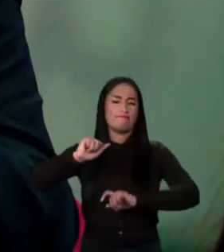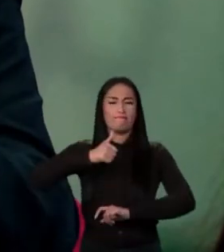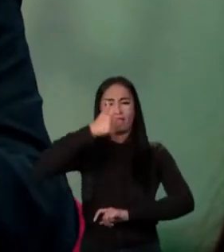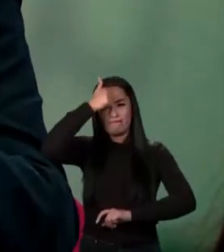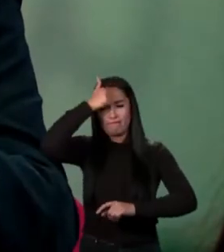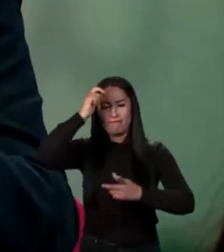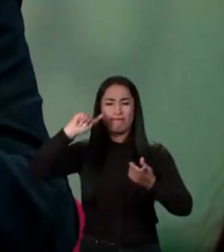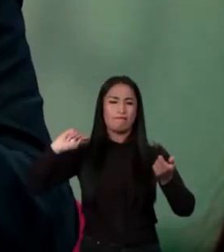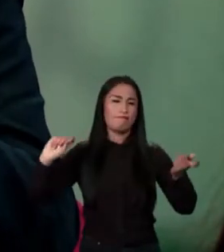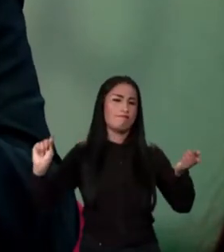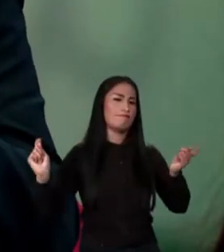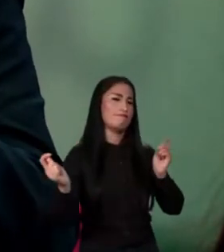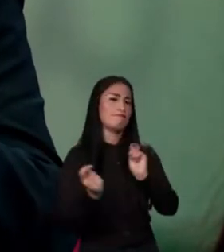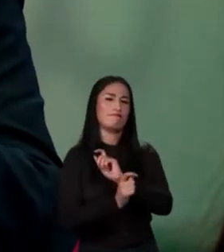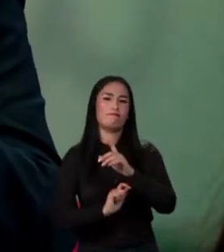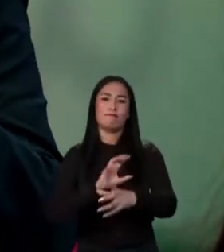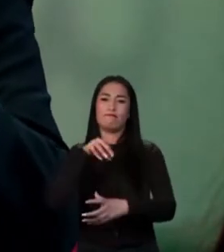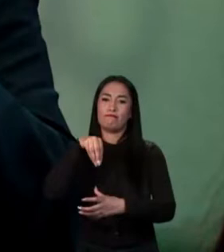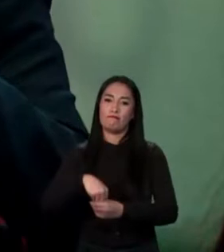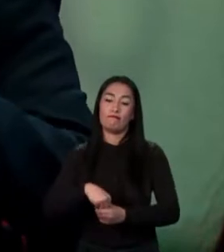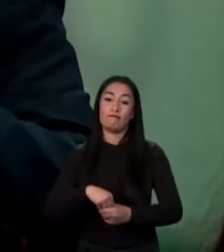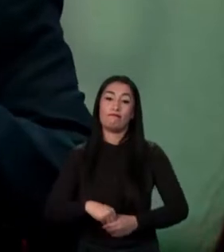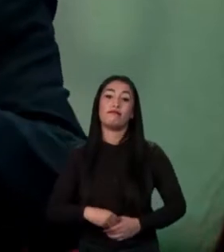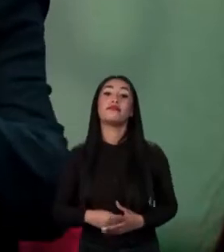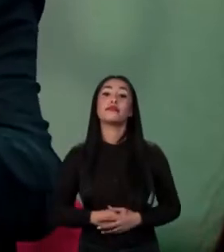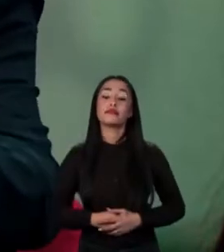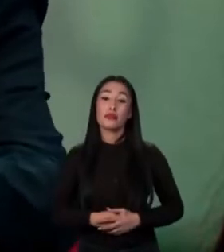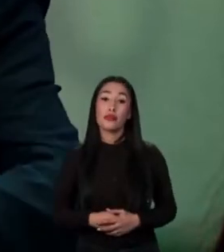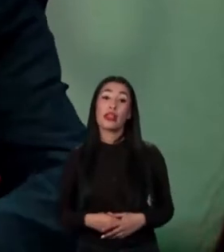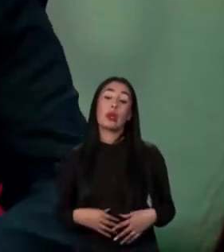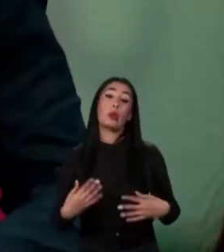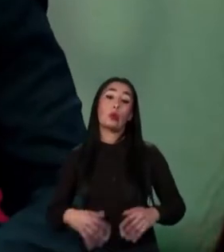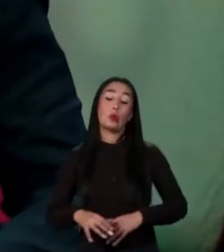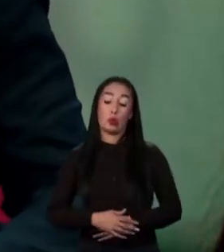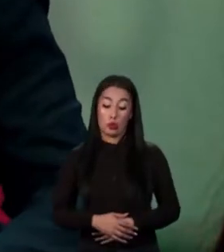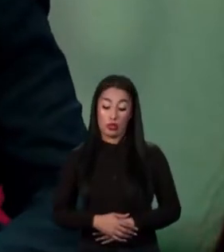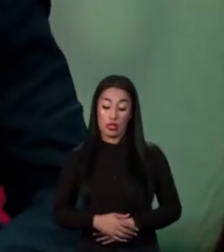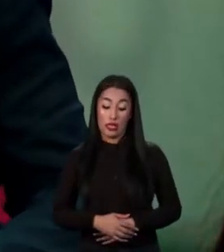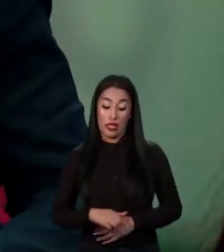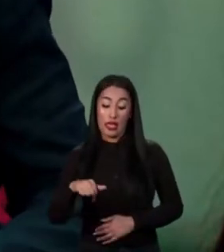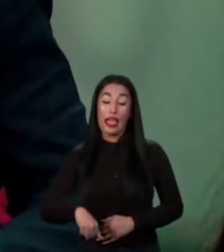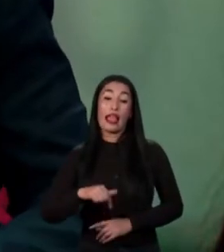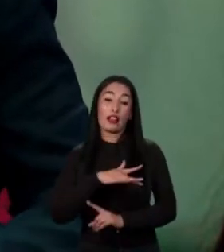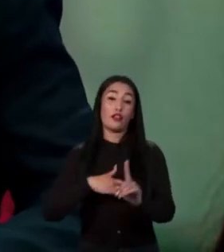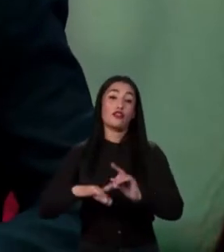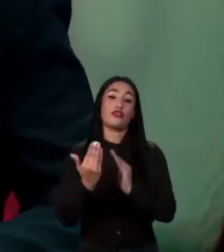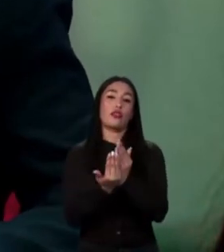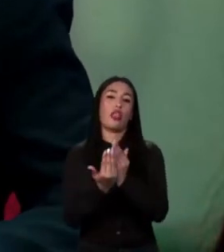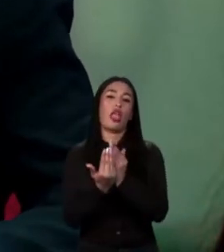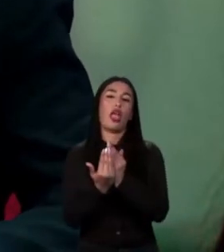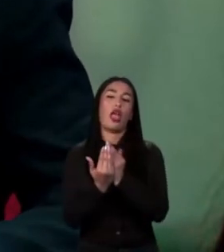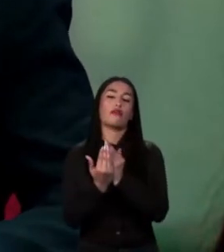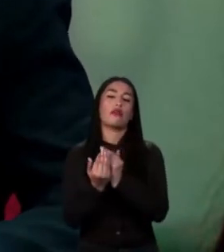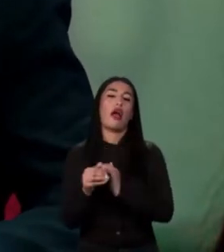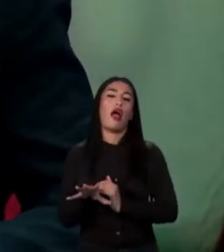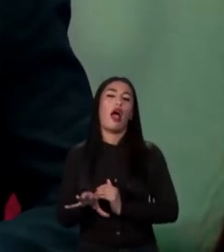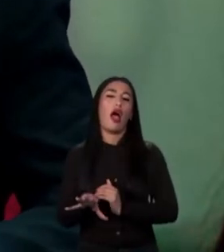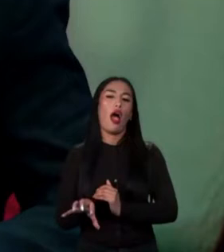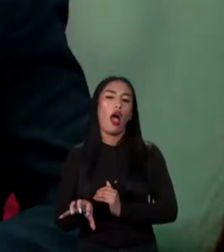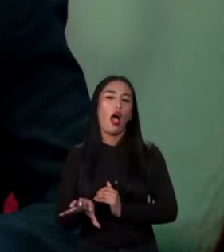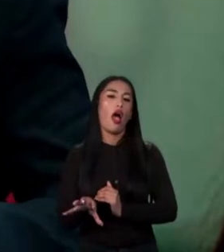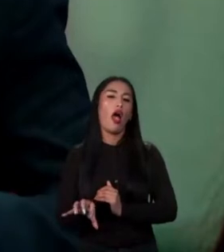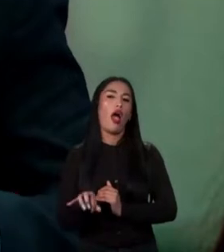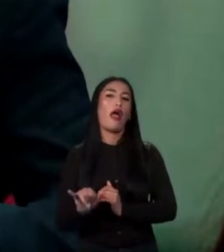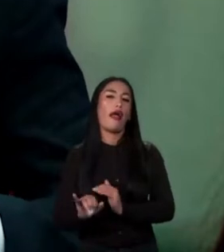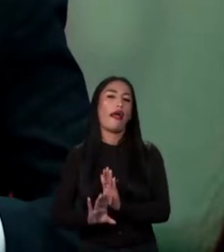en la educación hoy en día que es uno de los sectores que venían más quedado frente al desarrollo de apropiación tecnológica y al